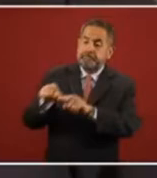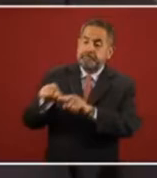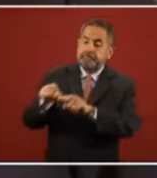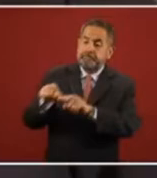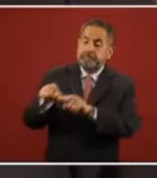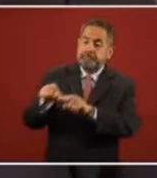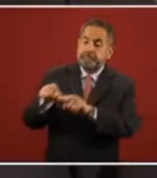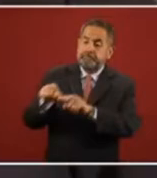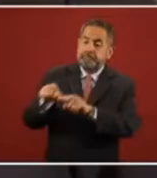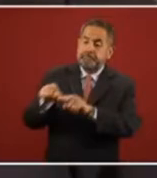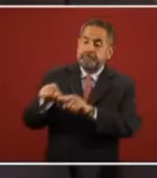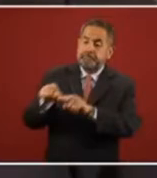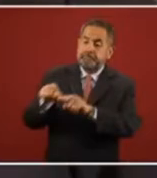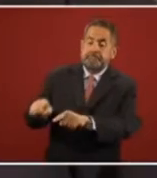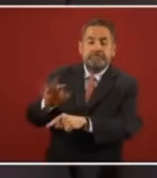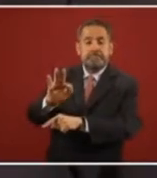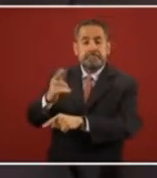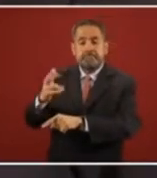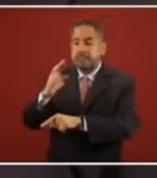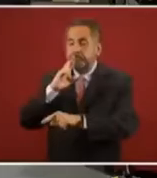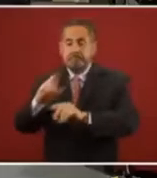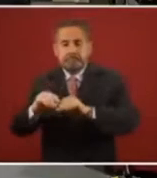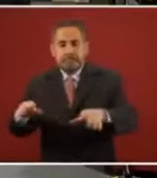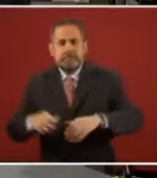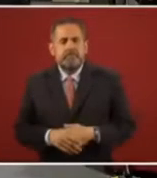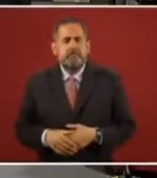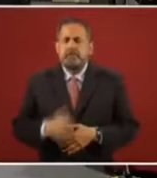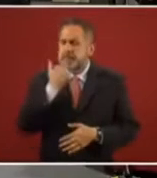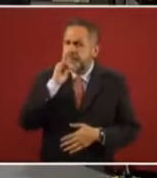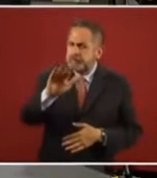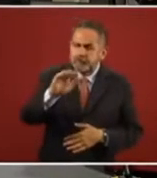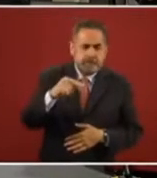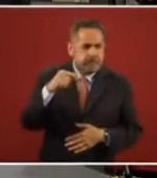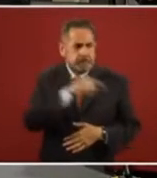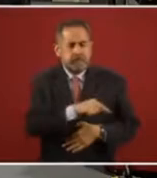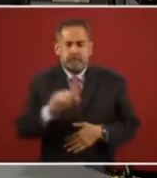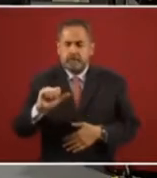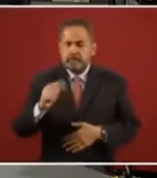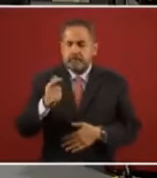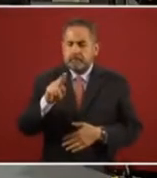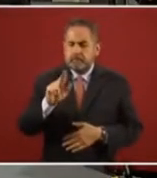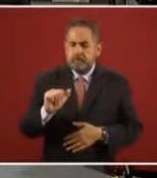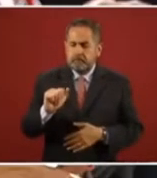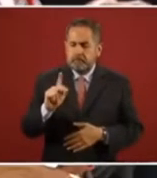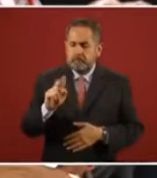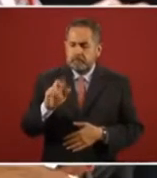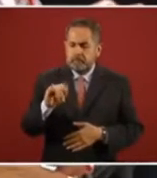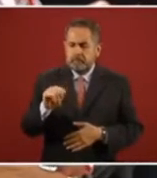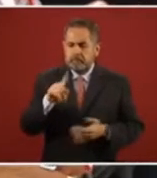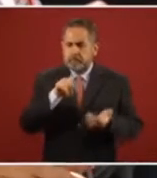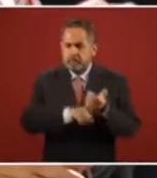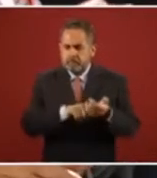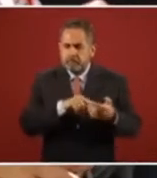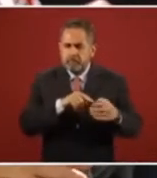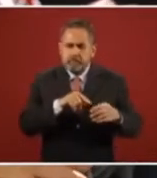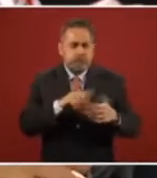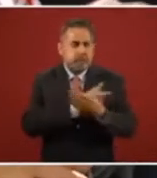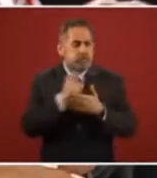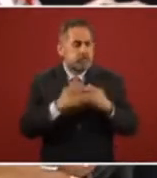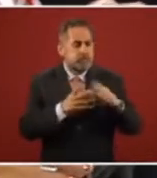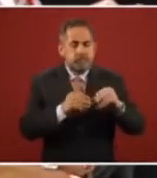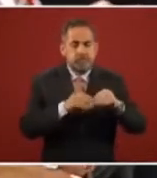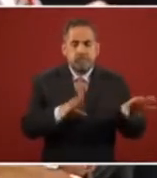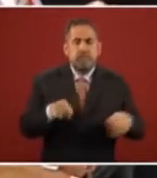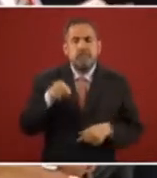del higo su parte residente en agua prieta va a haber algún tema de seguridad una cosa de la parte de los temas de bienestar es que es una reunión